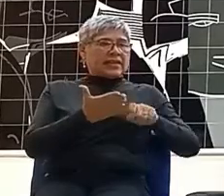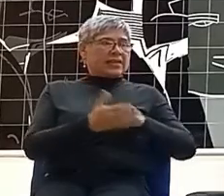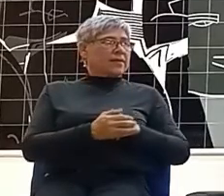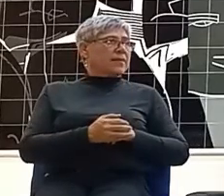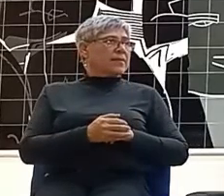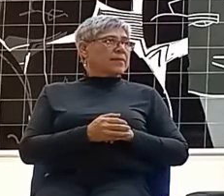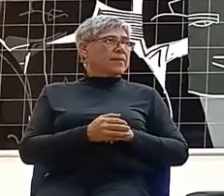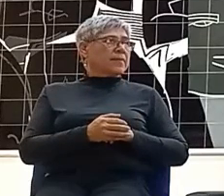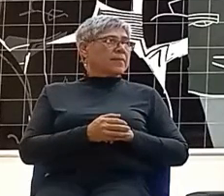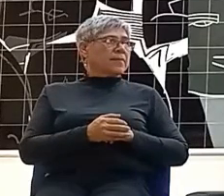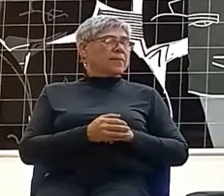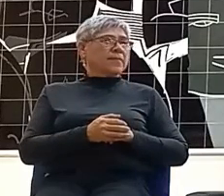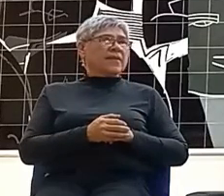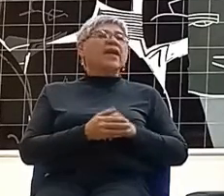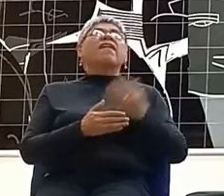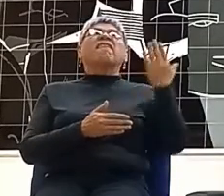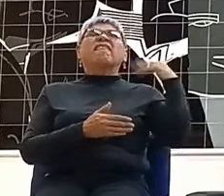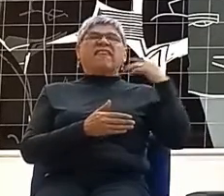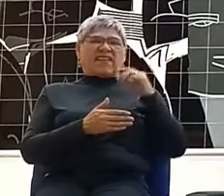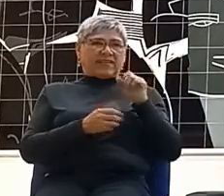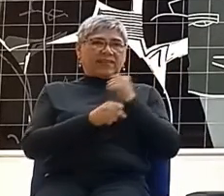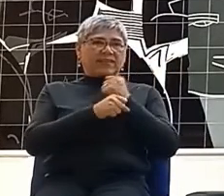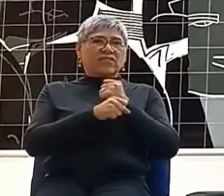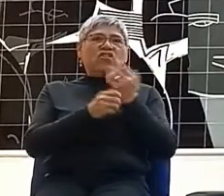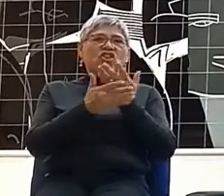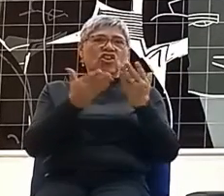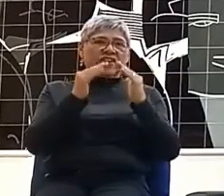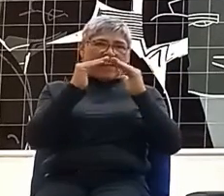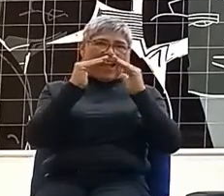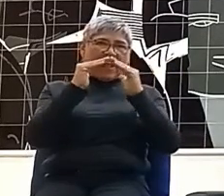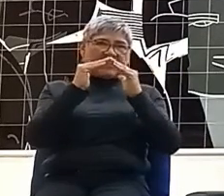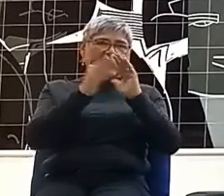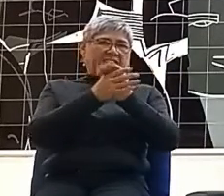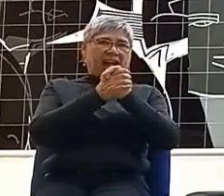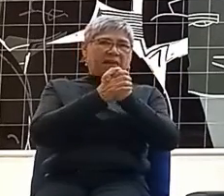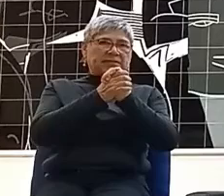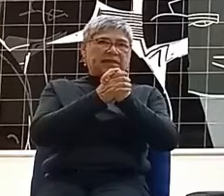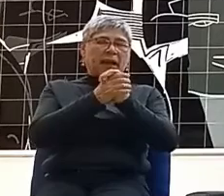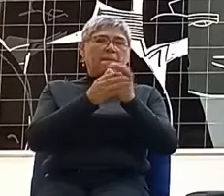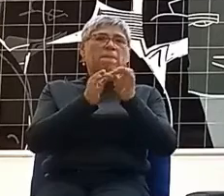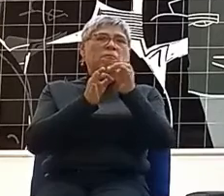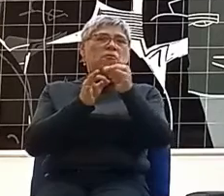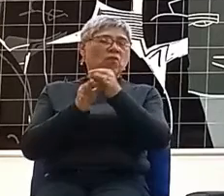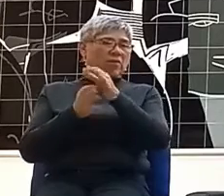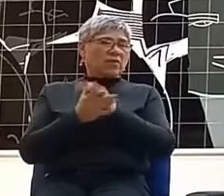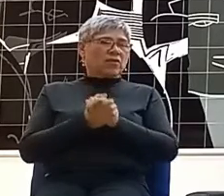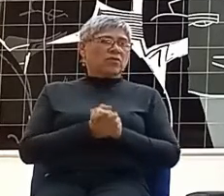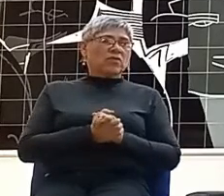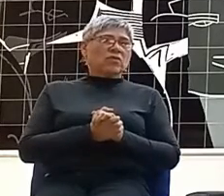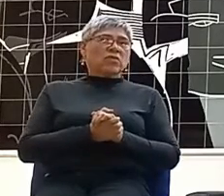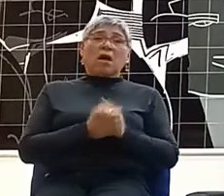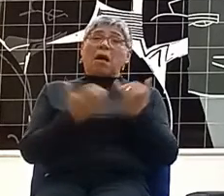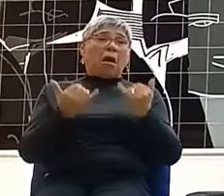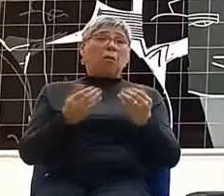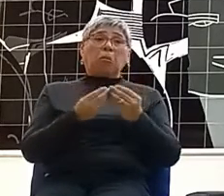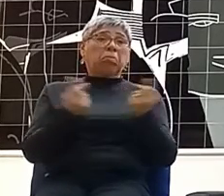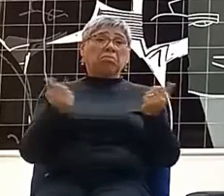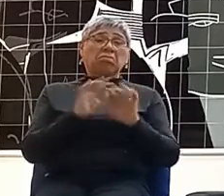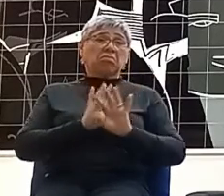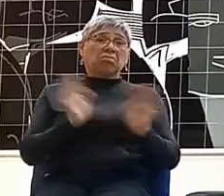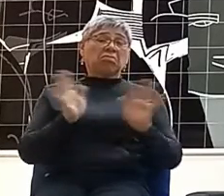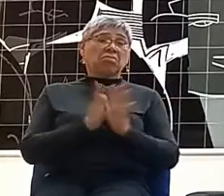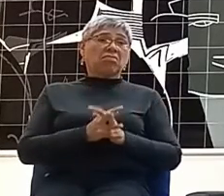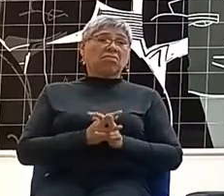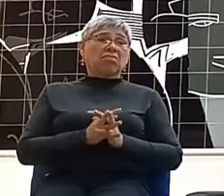Luis Vidales, que funcionaba en la Casa de la Amistad con los Pueblos, ya eso hoy no existe,